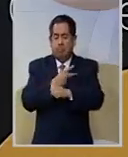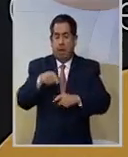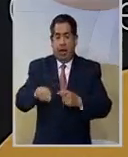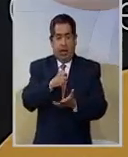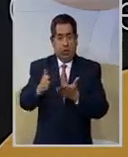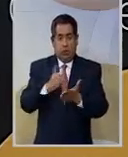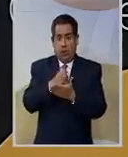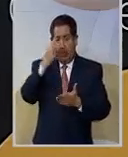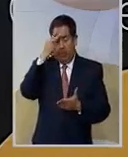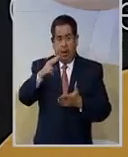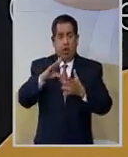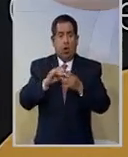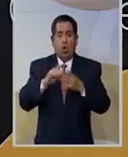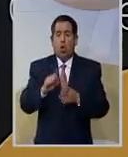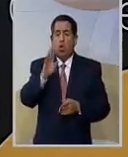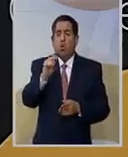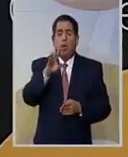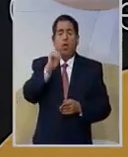de México el